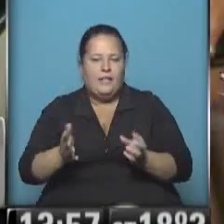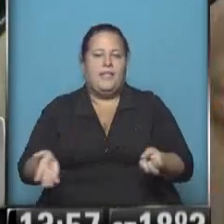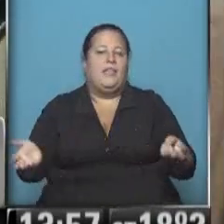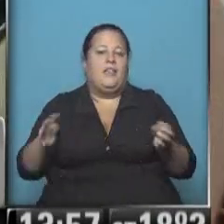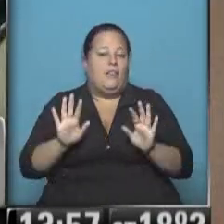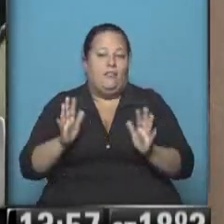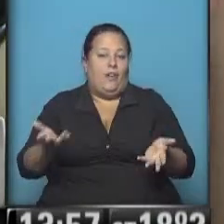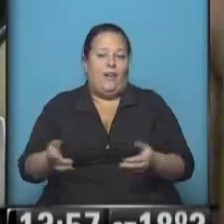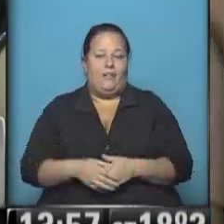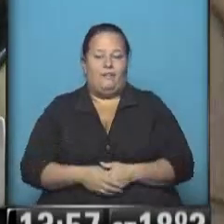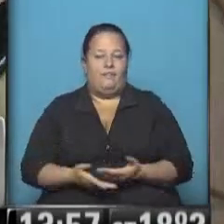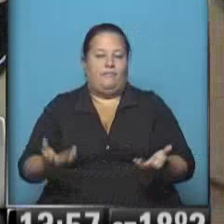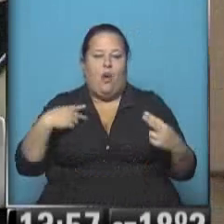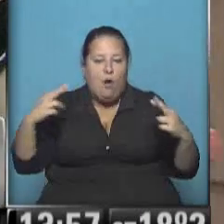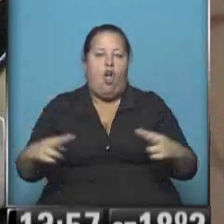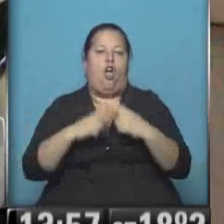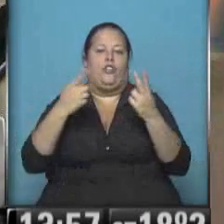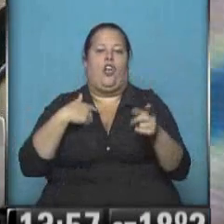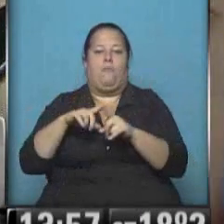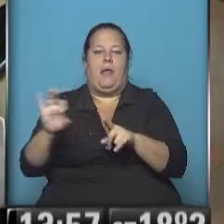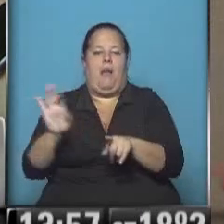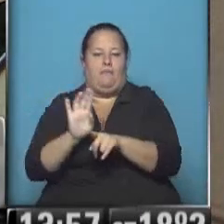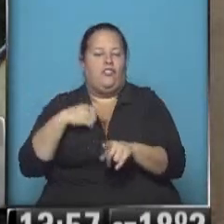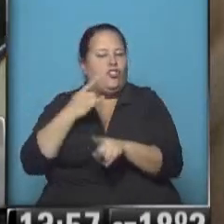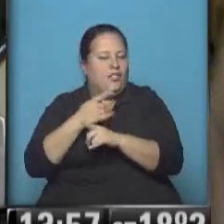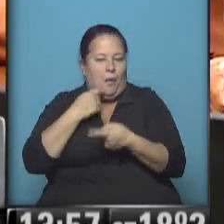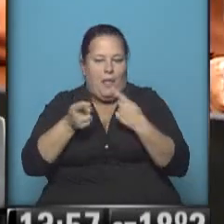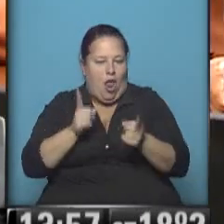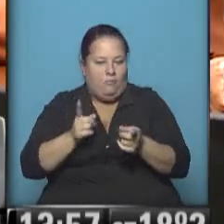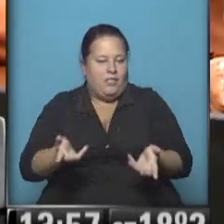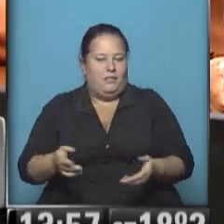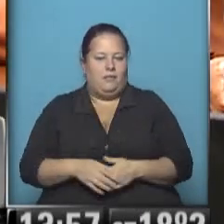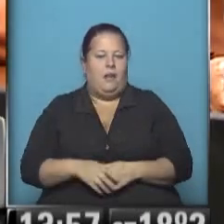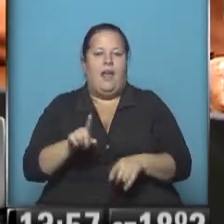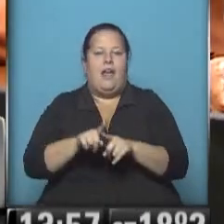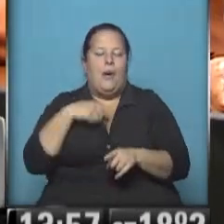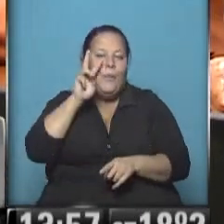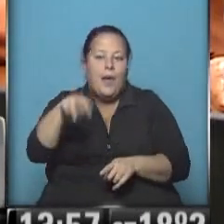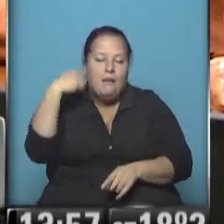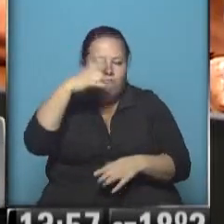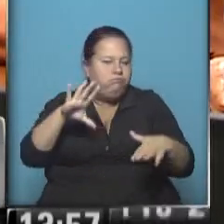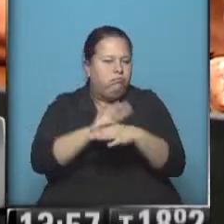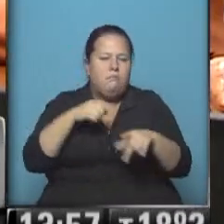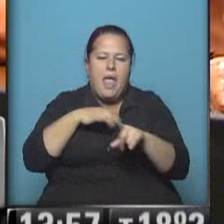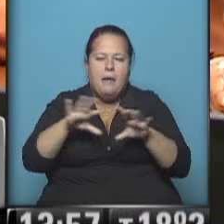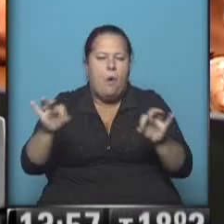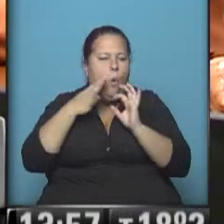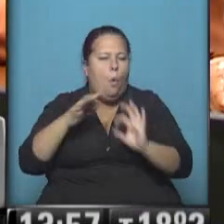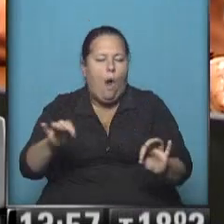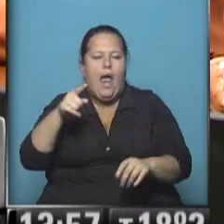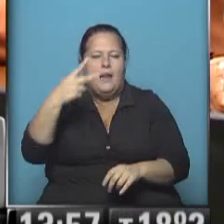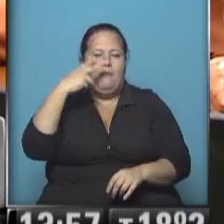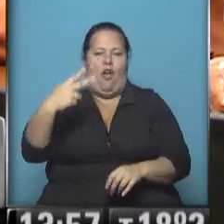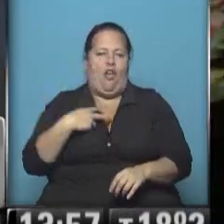y fue bueno fue como reencontrarme con mi hermano no Yo siempre digo eso era Era ver la cara de mi hermano en ella y ella